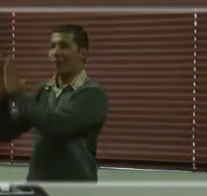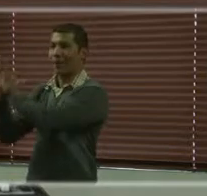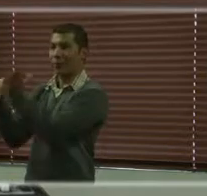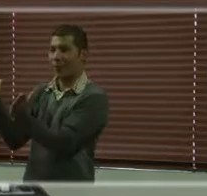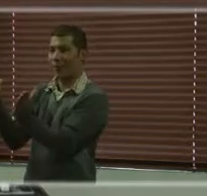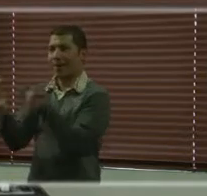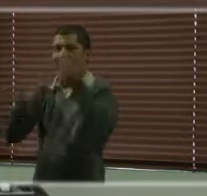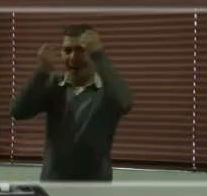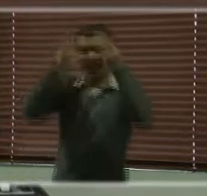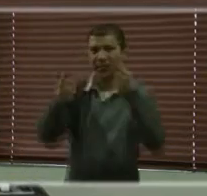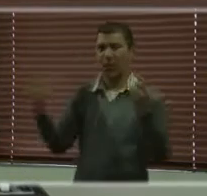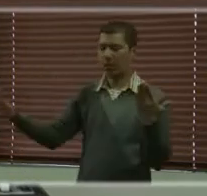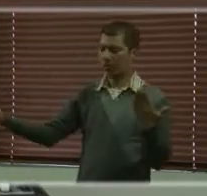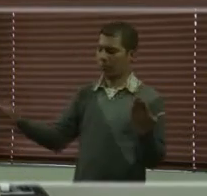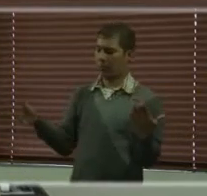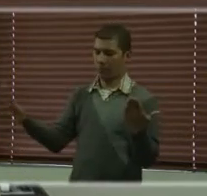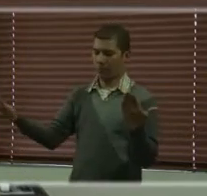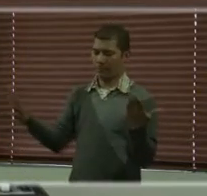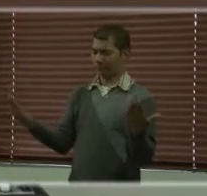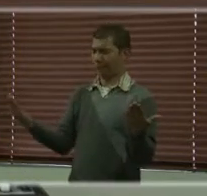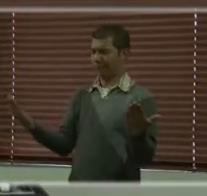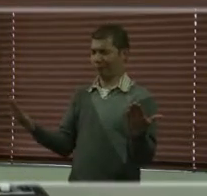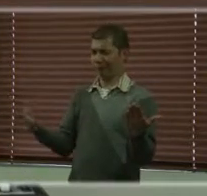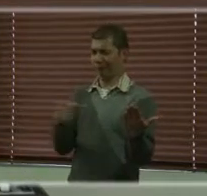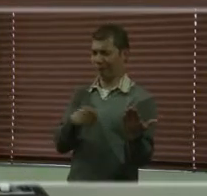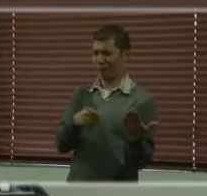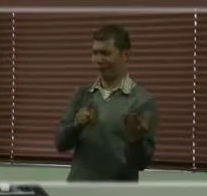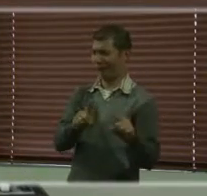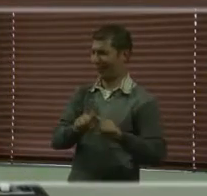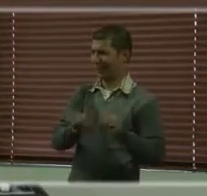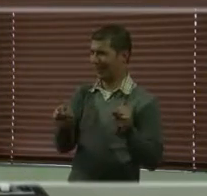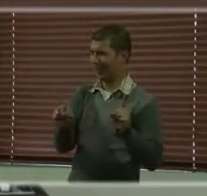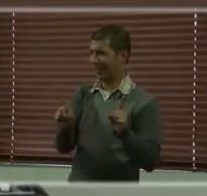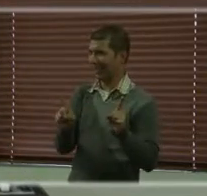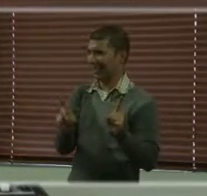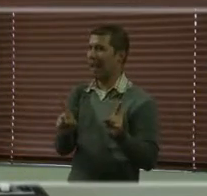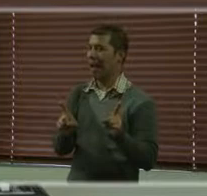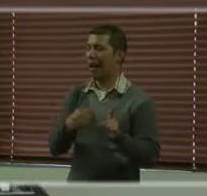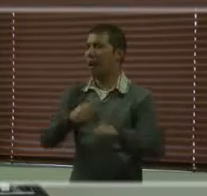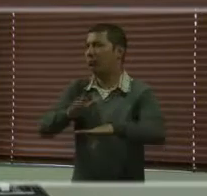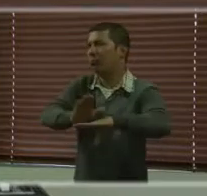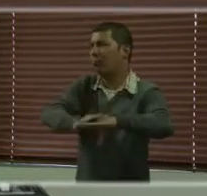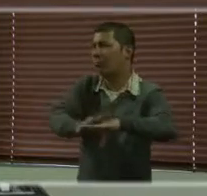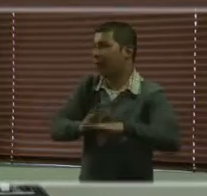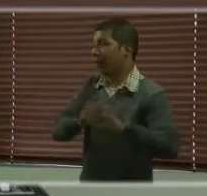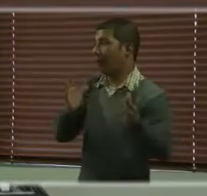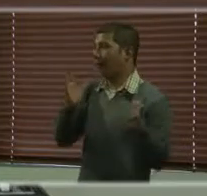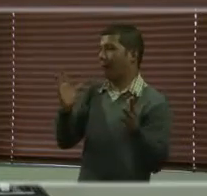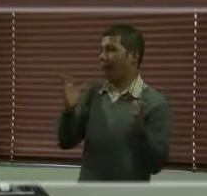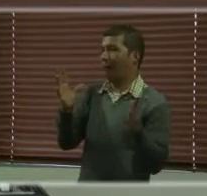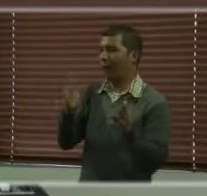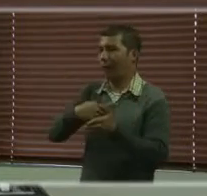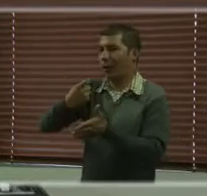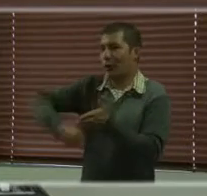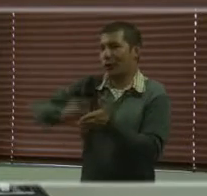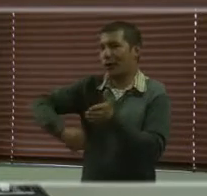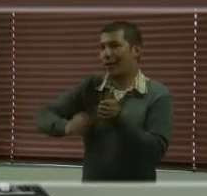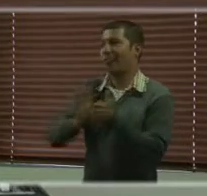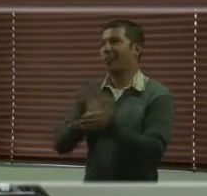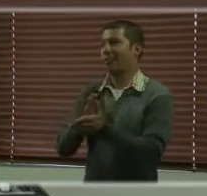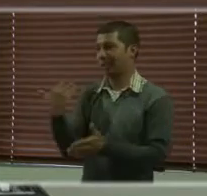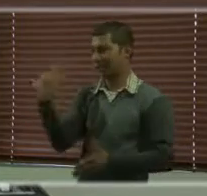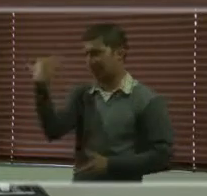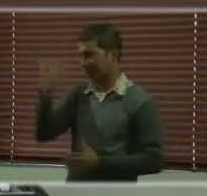un mejor panorama de la situación real que se vive en el país y sobre todo porque el comité también ha hecho